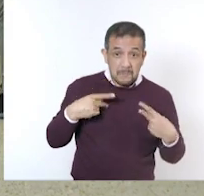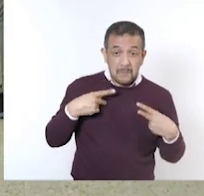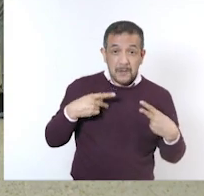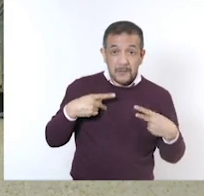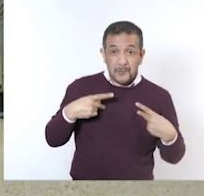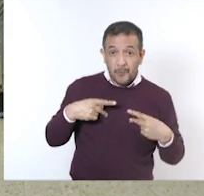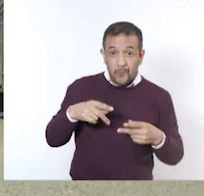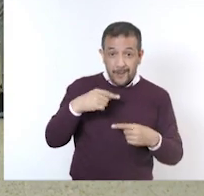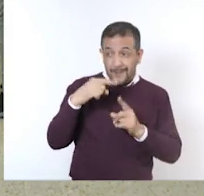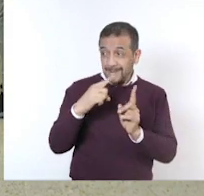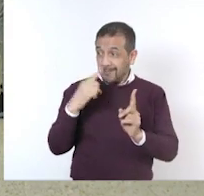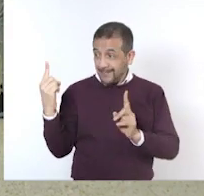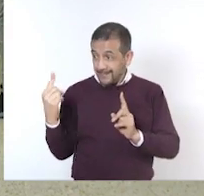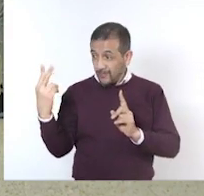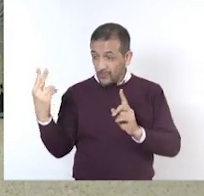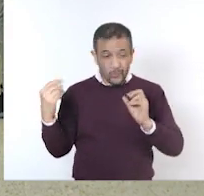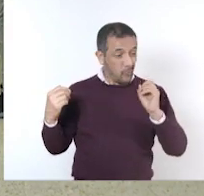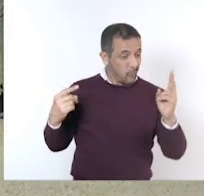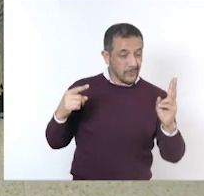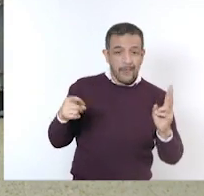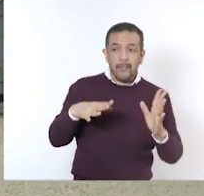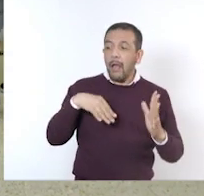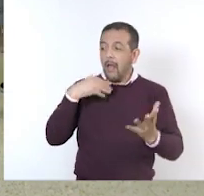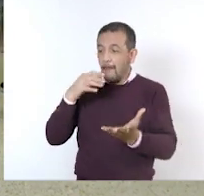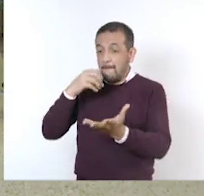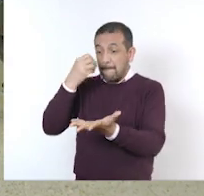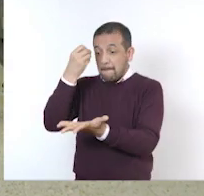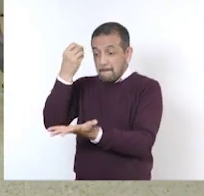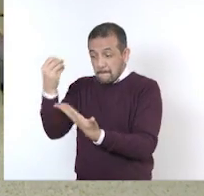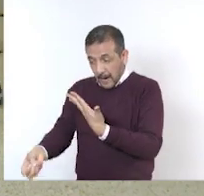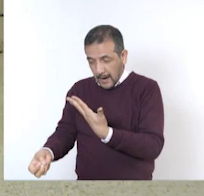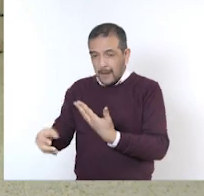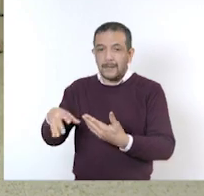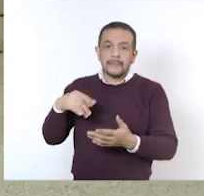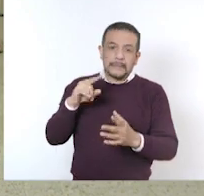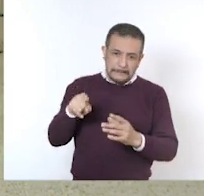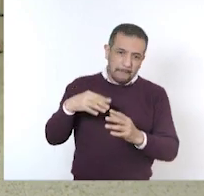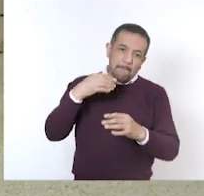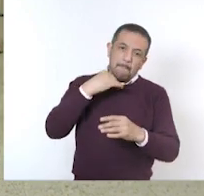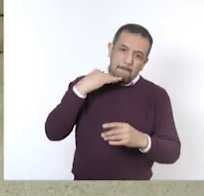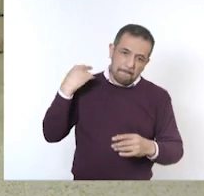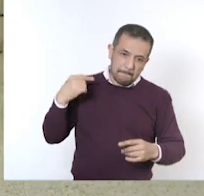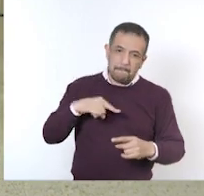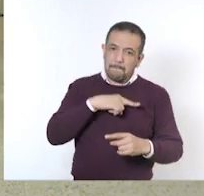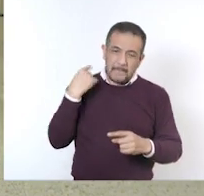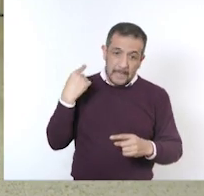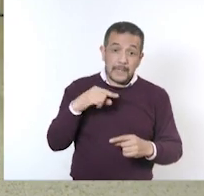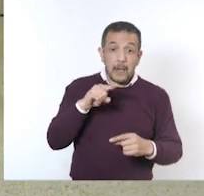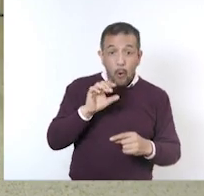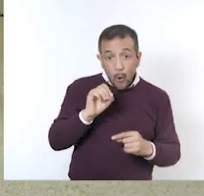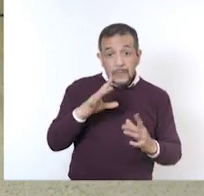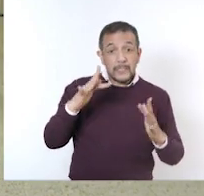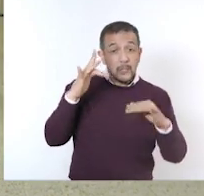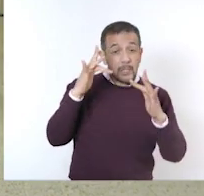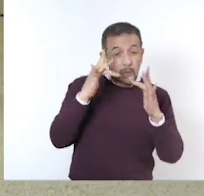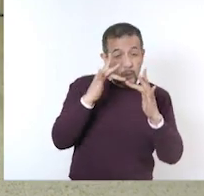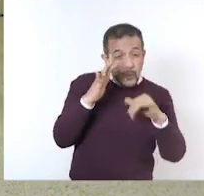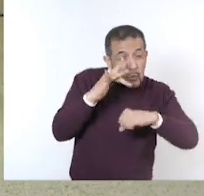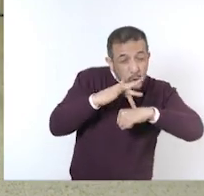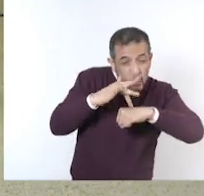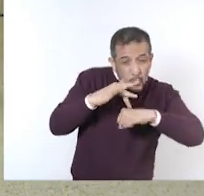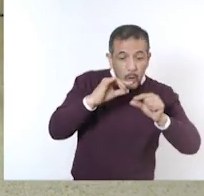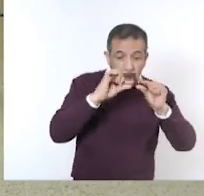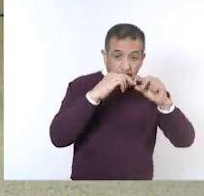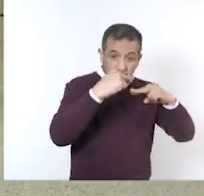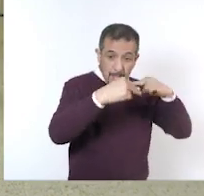pareja oponente deja caer la pelota, si no logran pasar la pelota por encima de la red o si sacan la pelota del área del